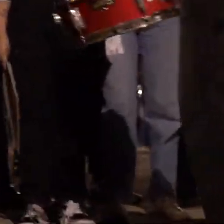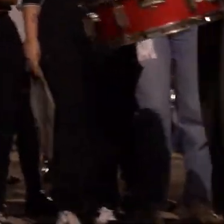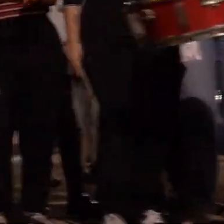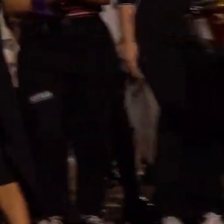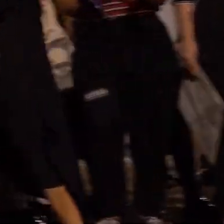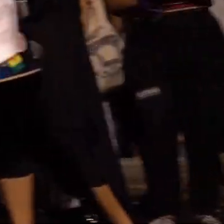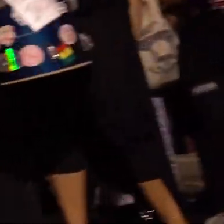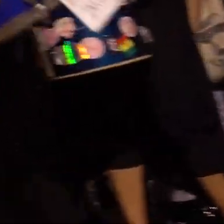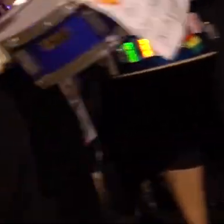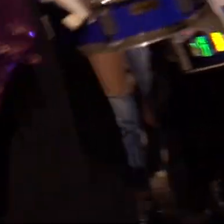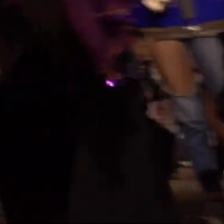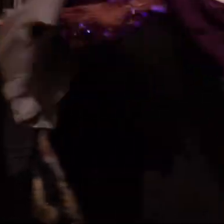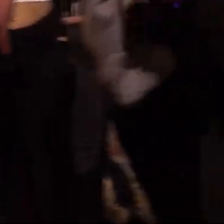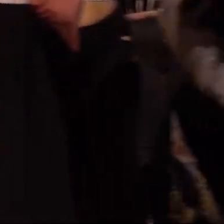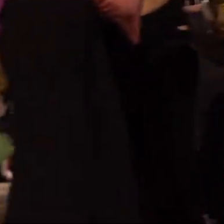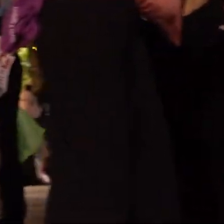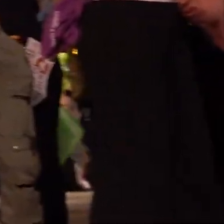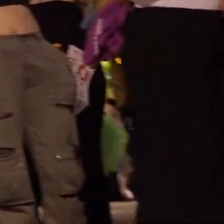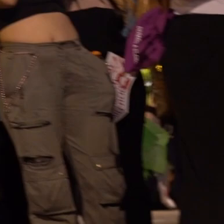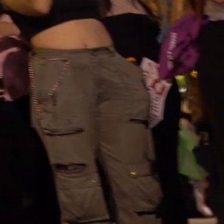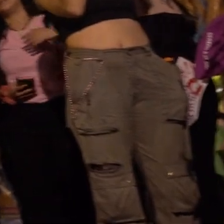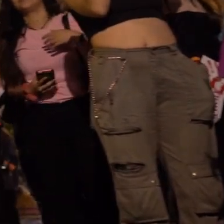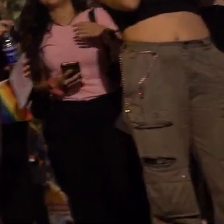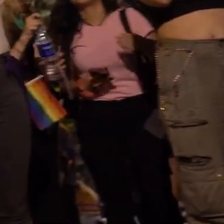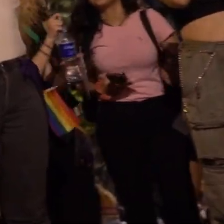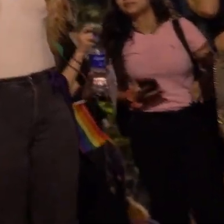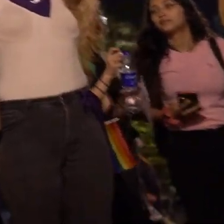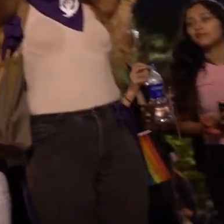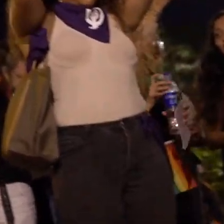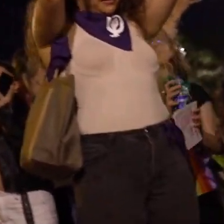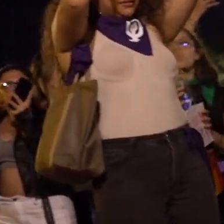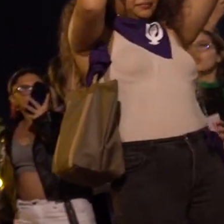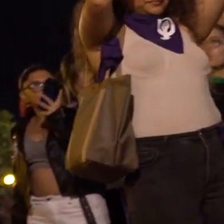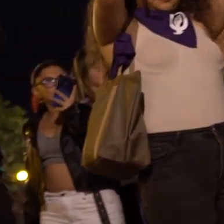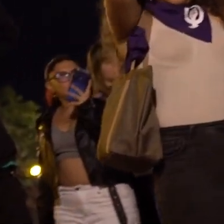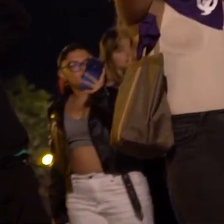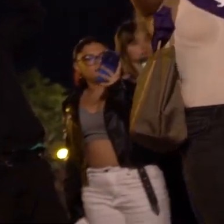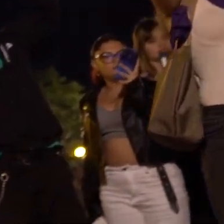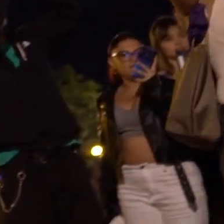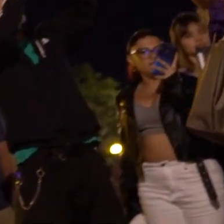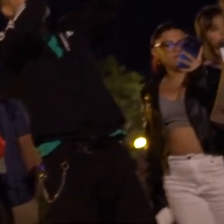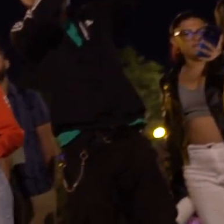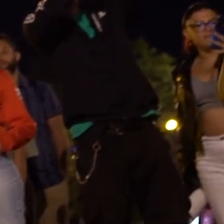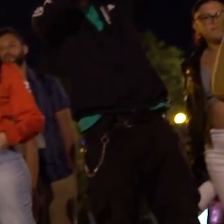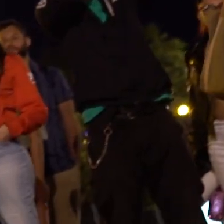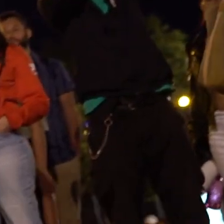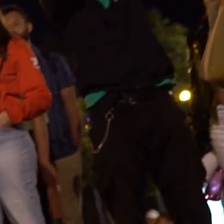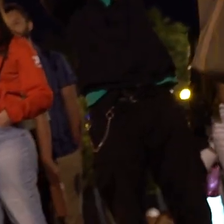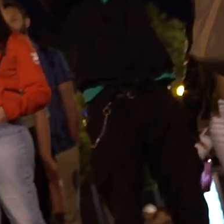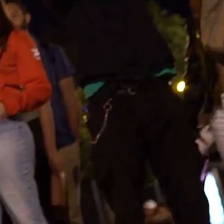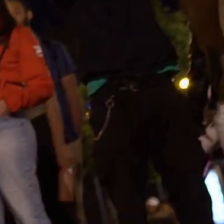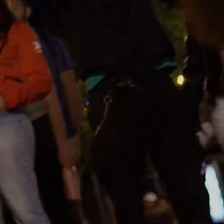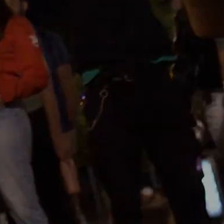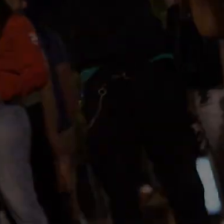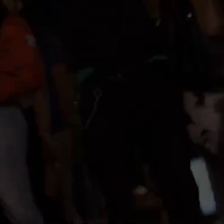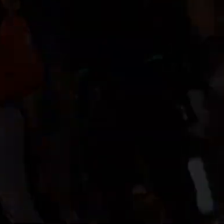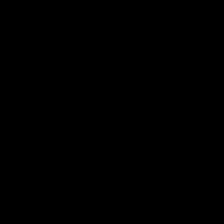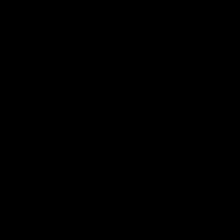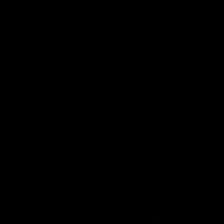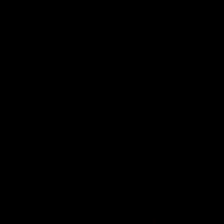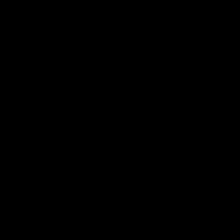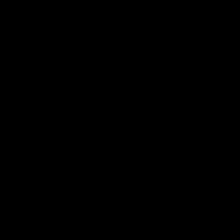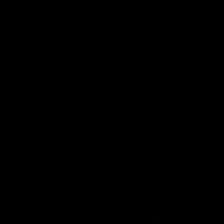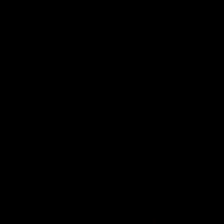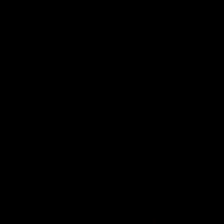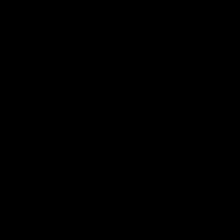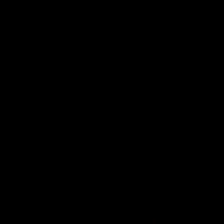tambores suenan las que fueron asesinadas. No abrazo solo la fuerza, me acepto, soy vulnerable, porque de ahí